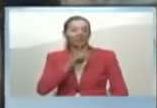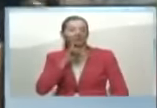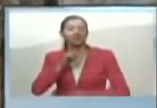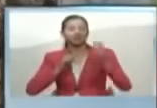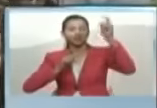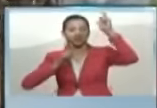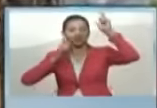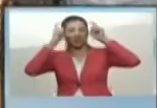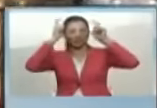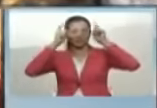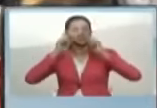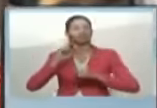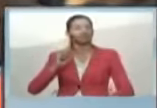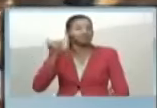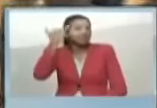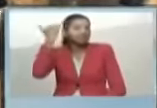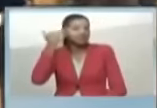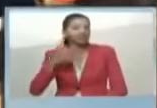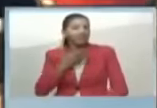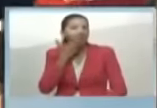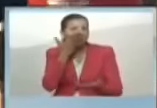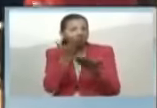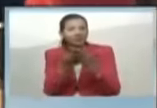Chávez Frías.